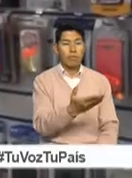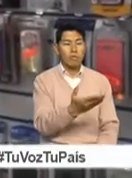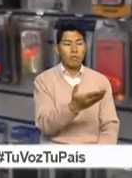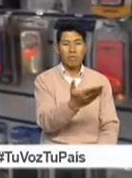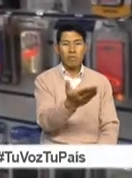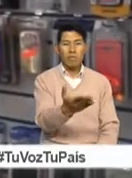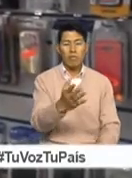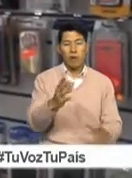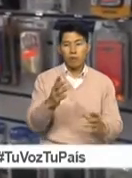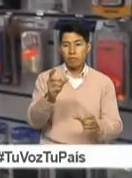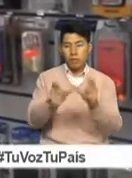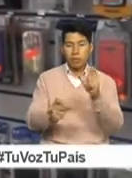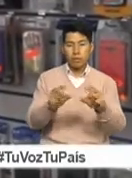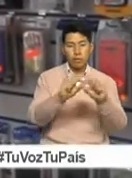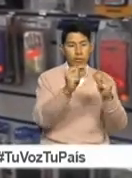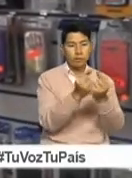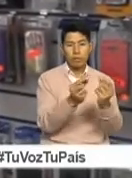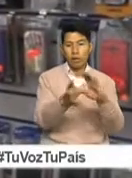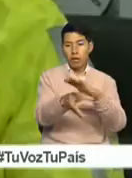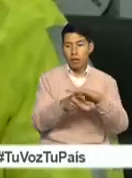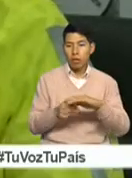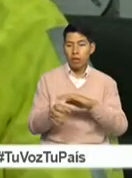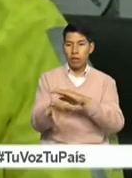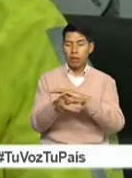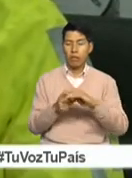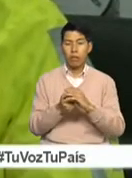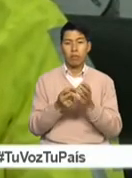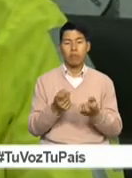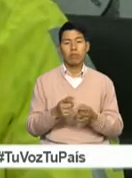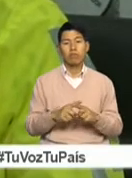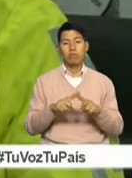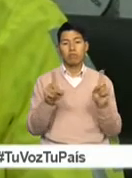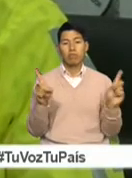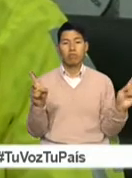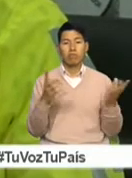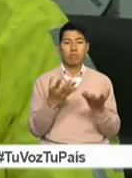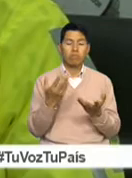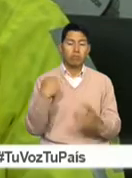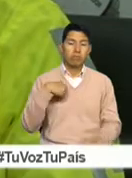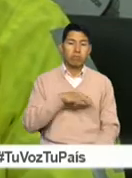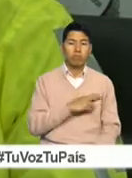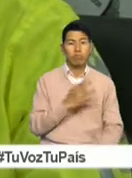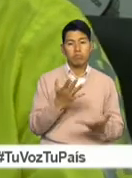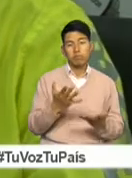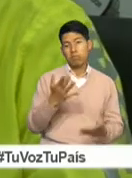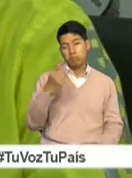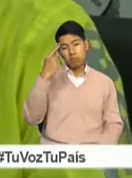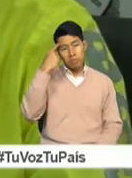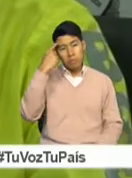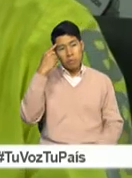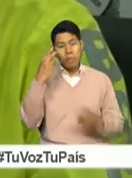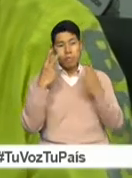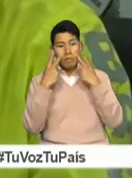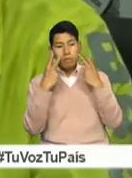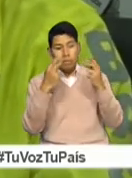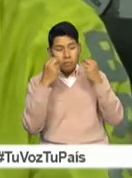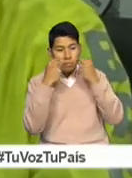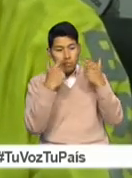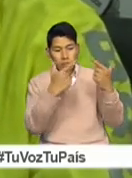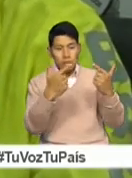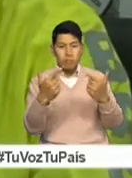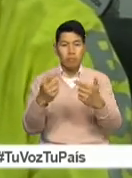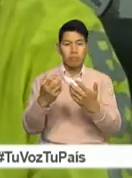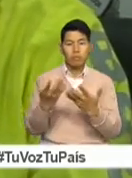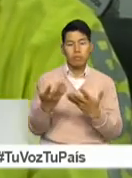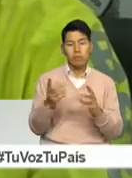de homologación pero estamos a la expectativa de que el ciclo lo que hace al